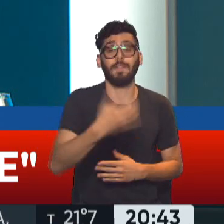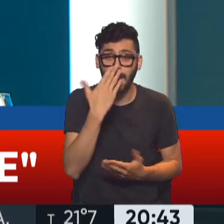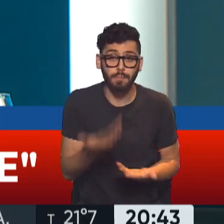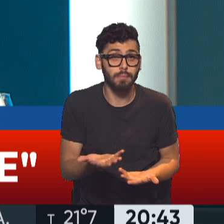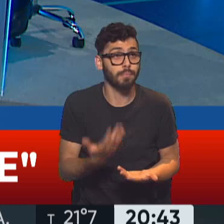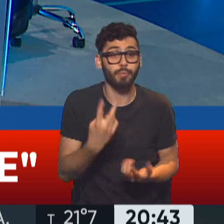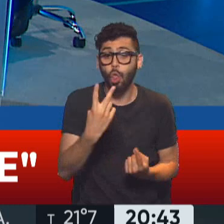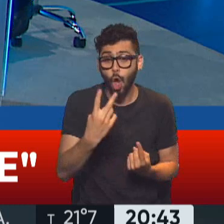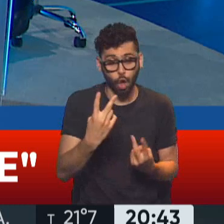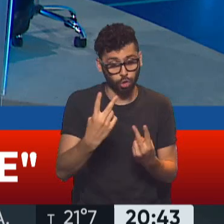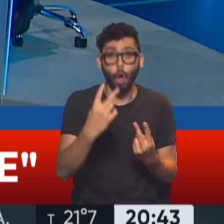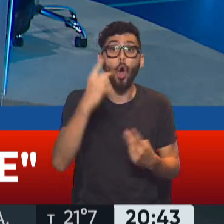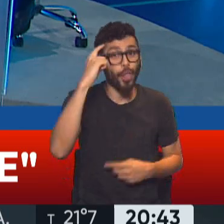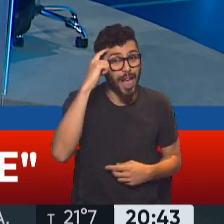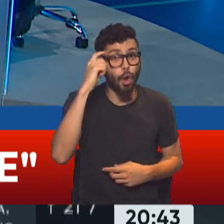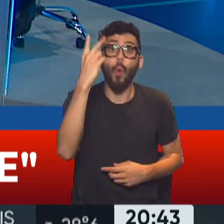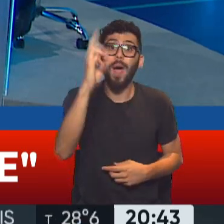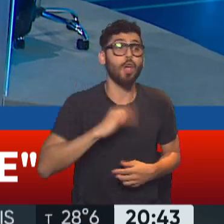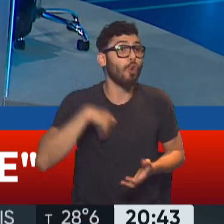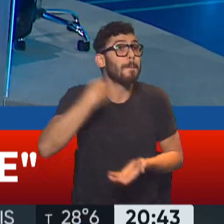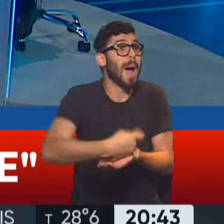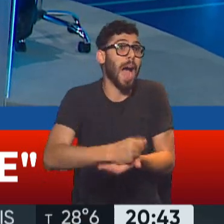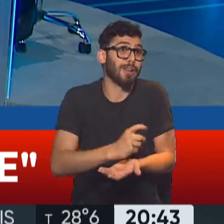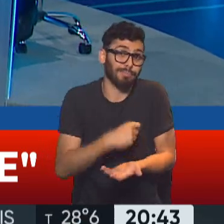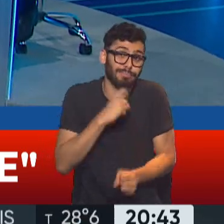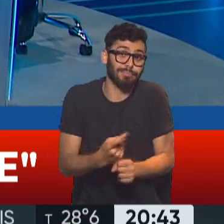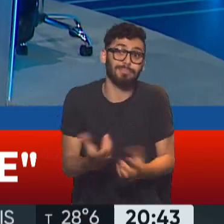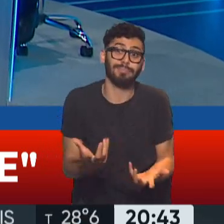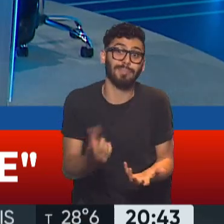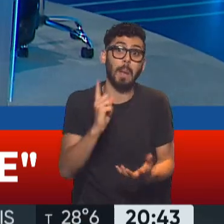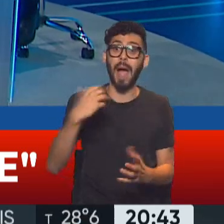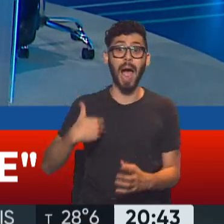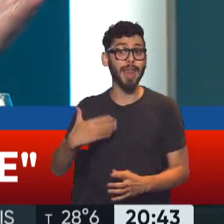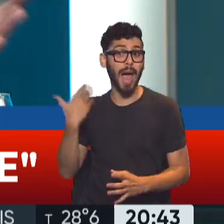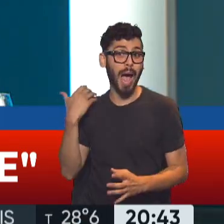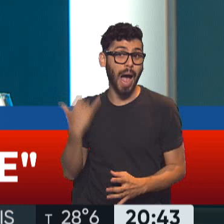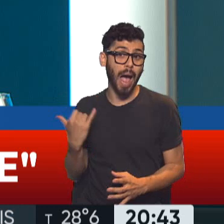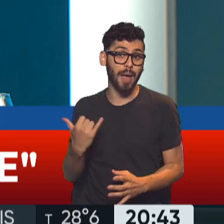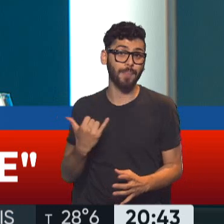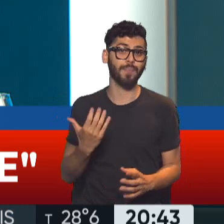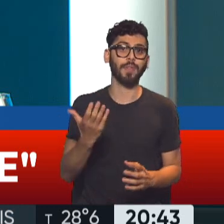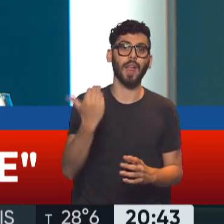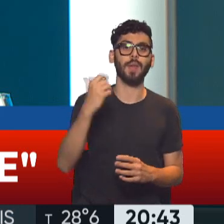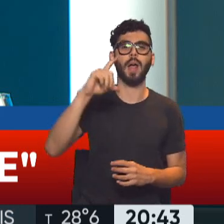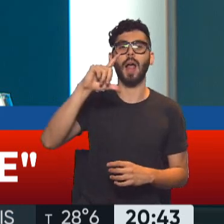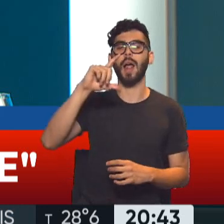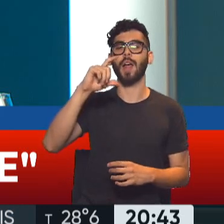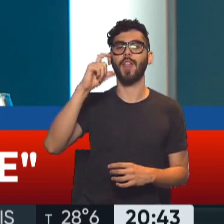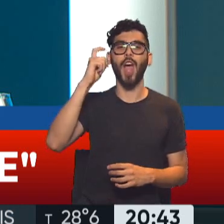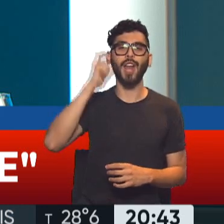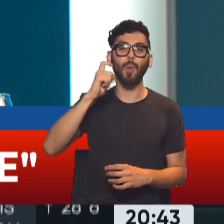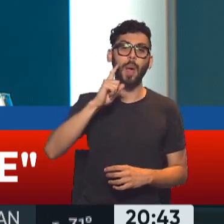2 años, ni en 10, ni en 20 le voy a poder pagar. Y además tenemos un ejemplo histórico en la Argentina. El préstamo de la Barin de Rivadavia